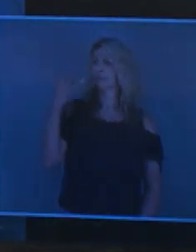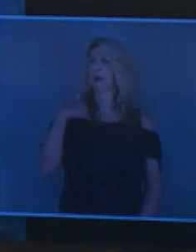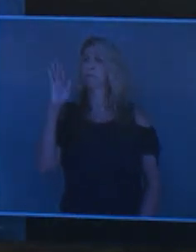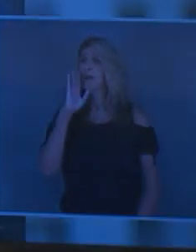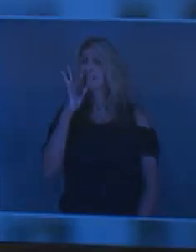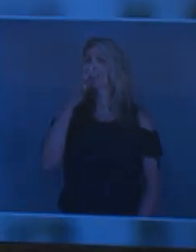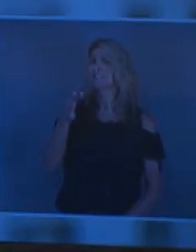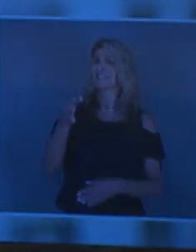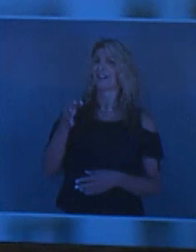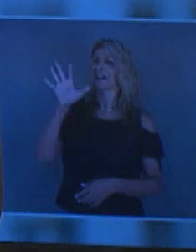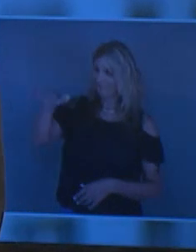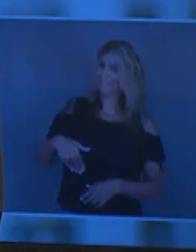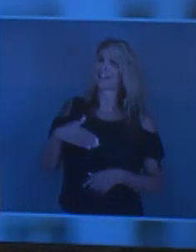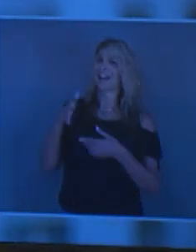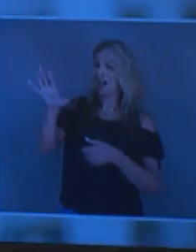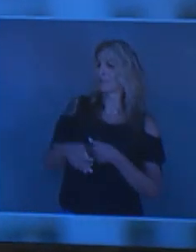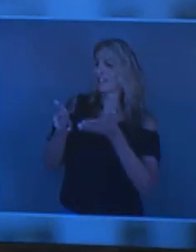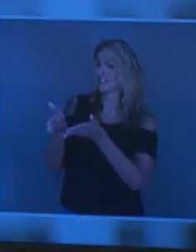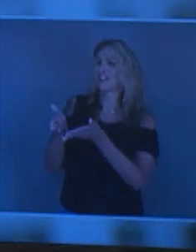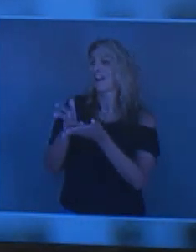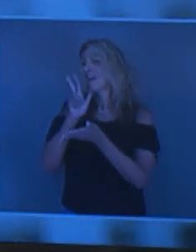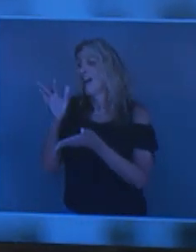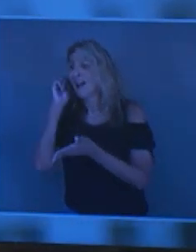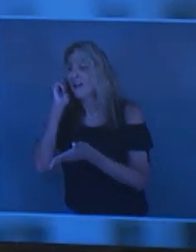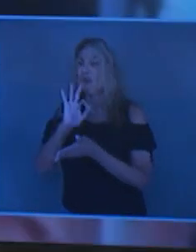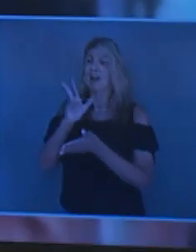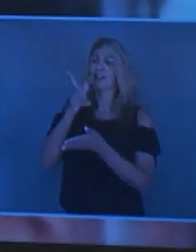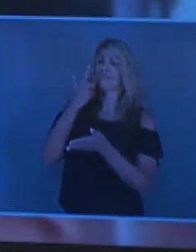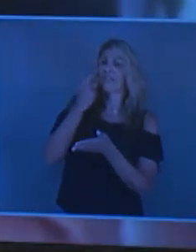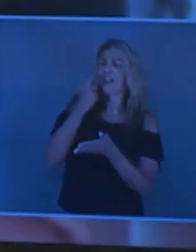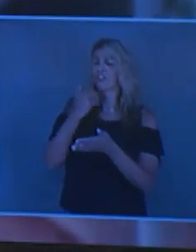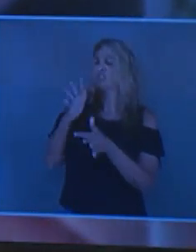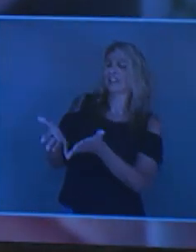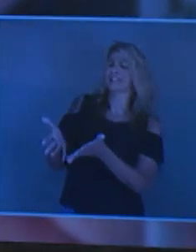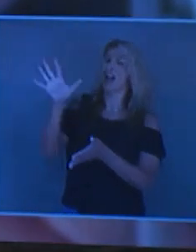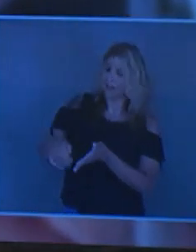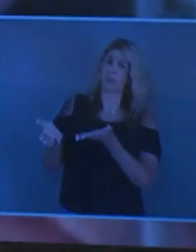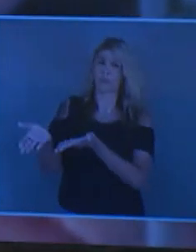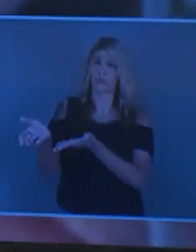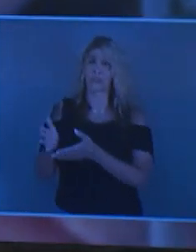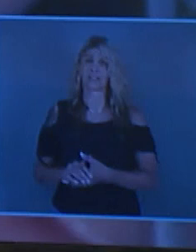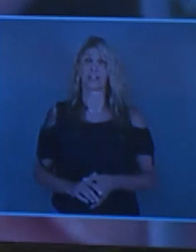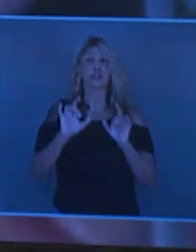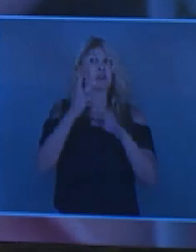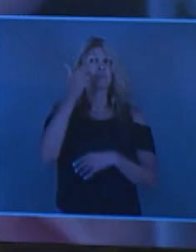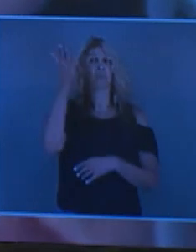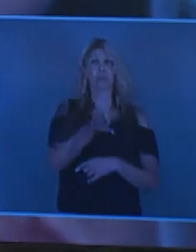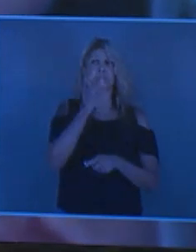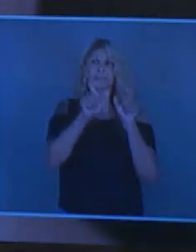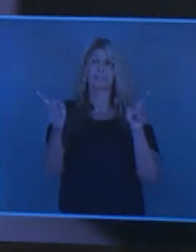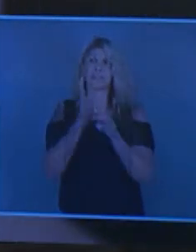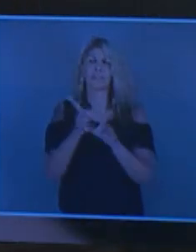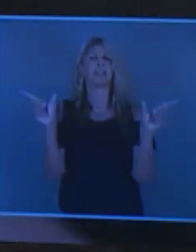sobre la atención en las personas trans y no es lo mismo que un ginecólogo atienda a un varón